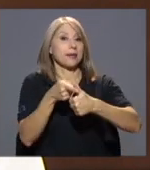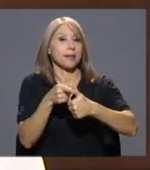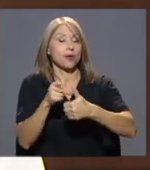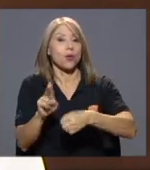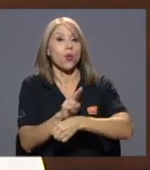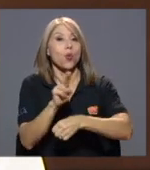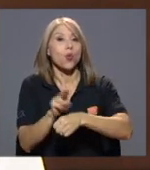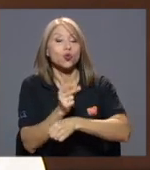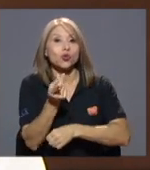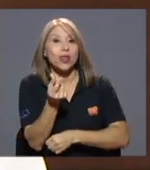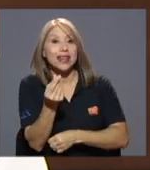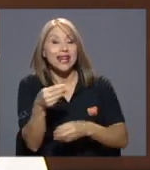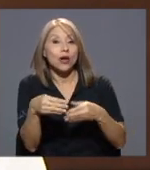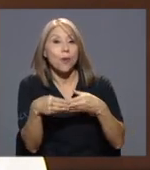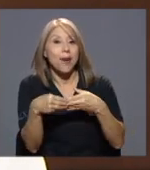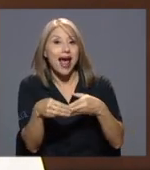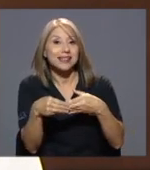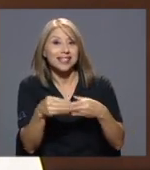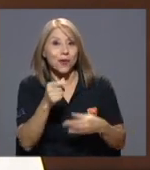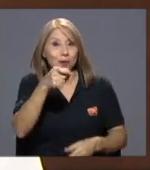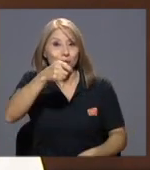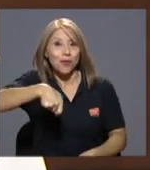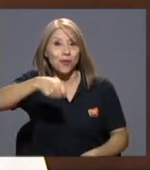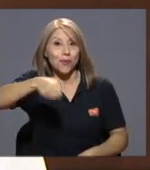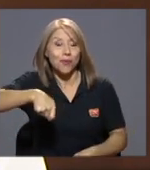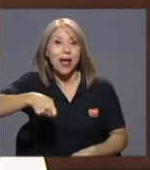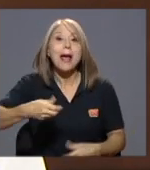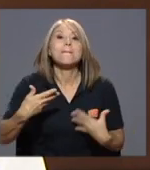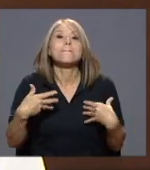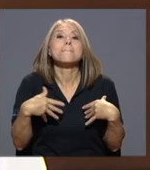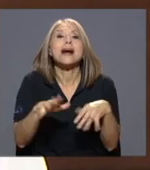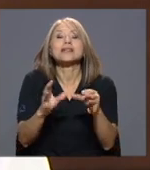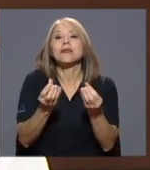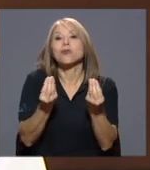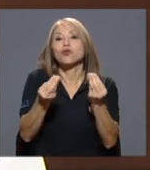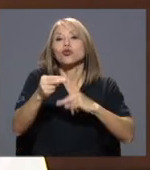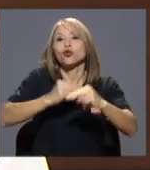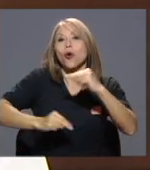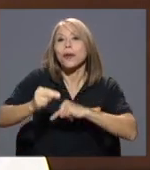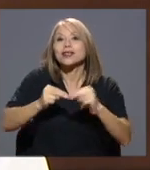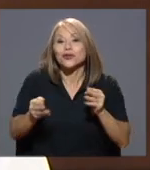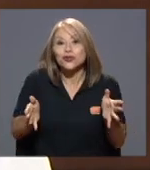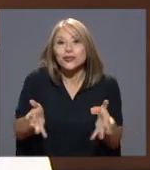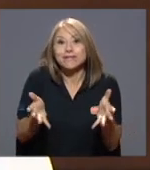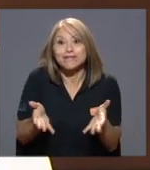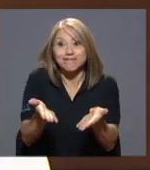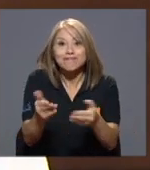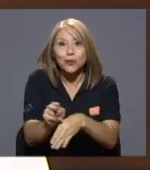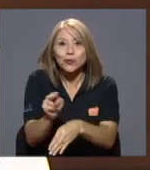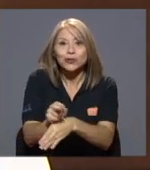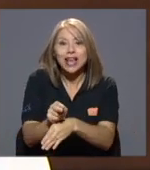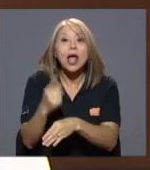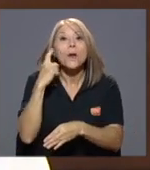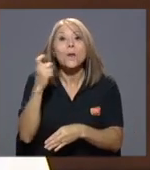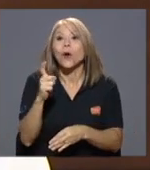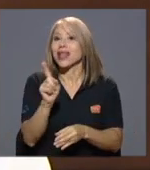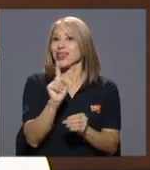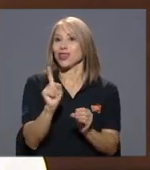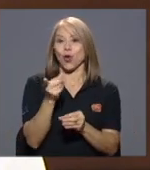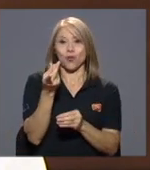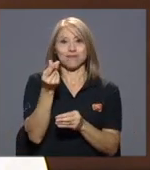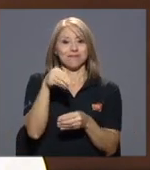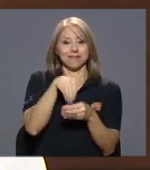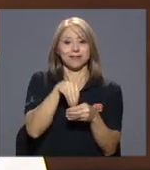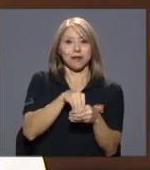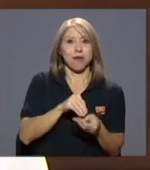plástico más bien es estimulado por muchos comercios porque entonces no manejan efectivo. Y al no manejar efectivo, eso es una gran